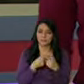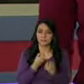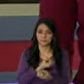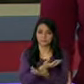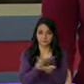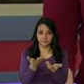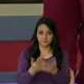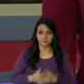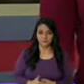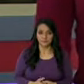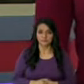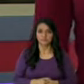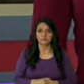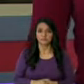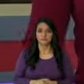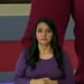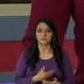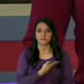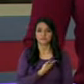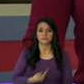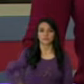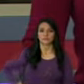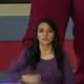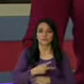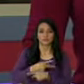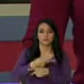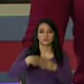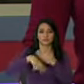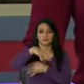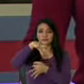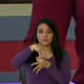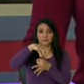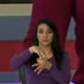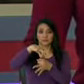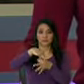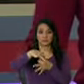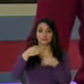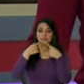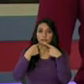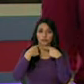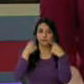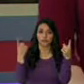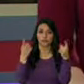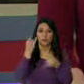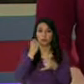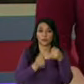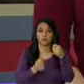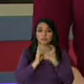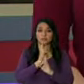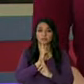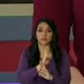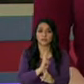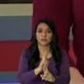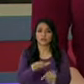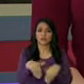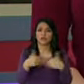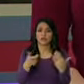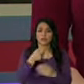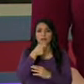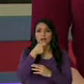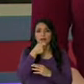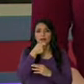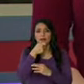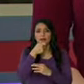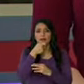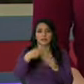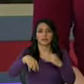informativo contándoles que el presidente del Consejo Nacional Electoral, Juan Pablo Pozo, dio a conocer los últimos resultados mediante una cadena nacional la noche